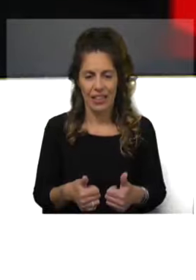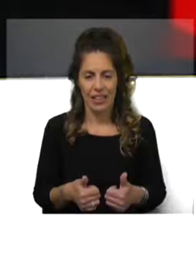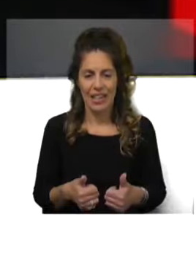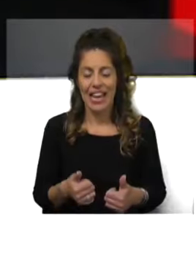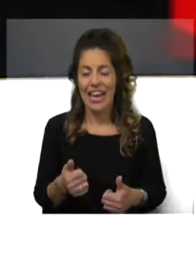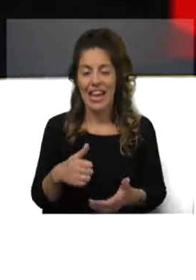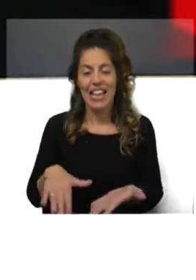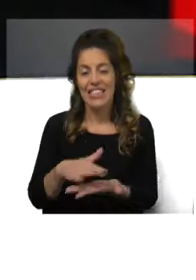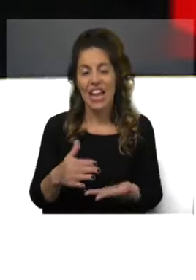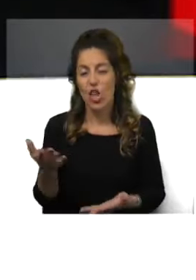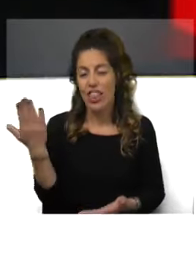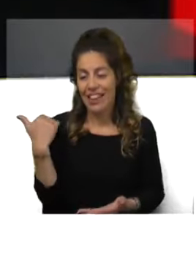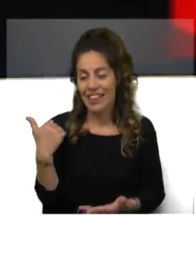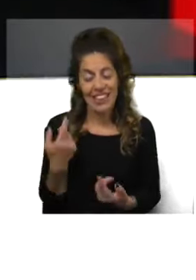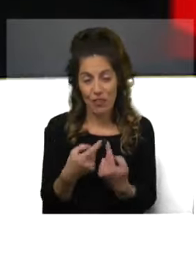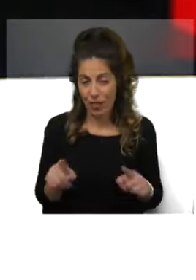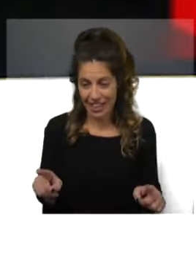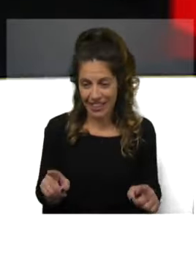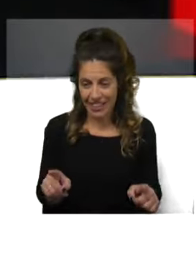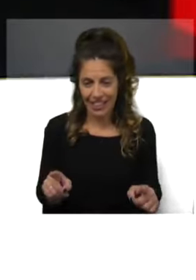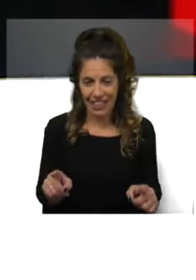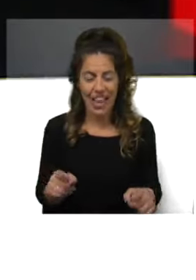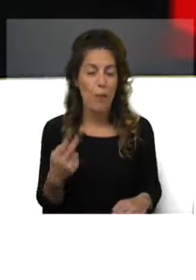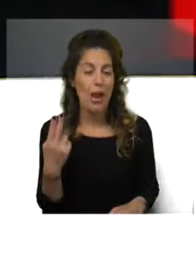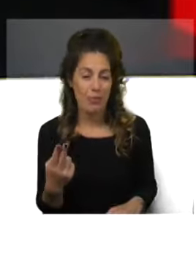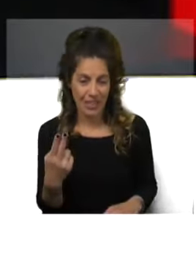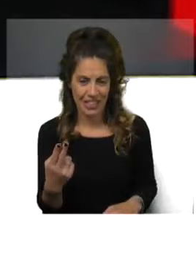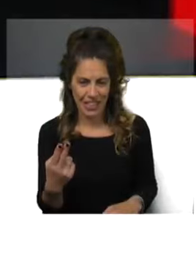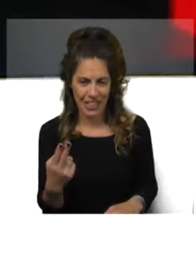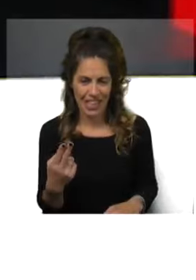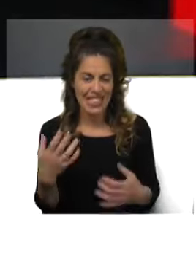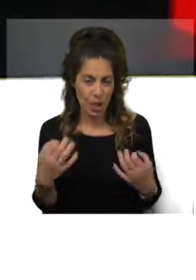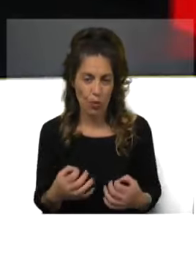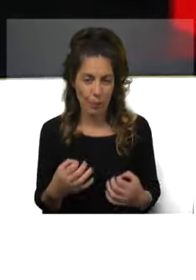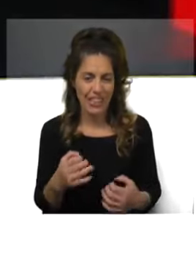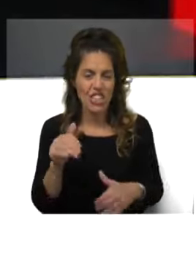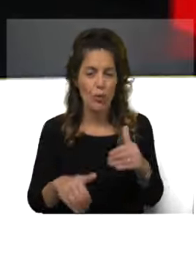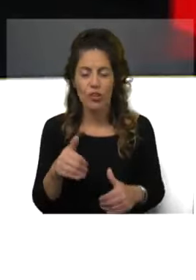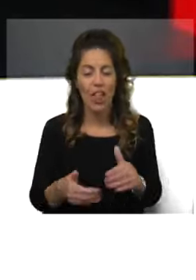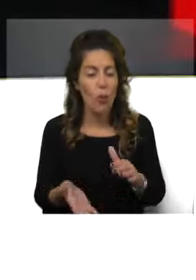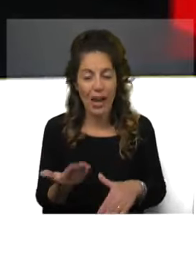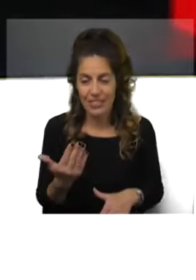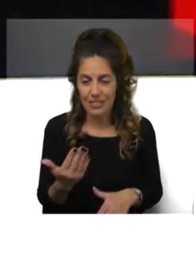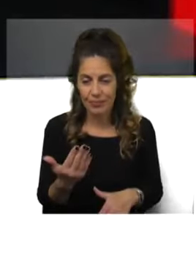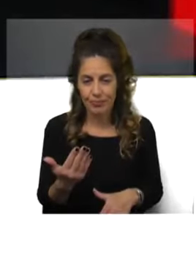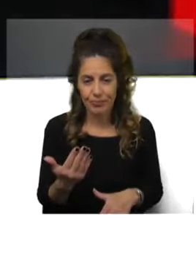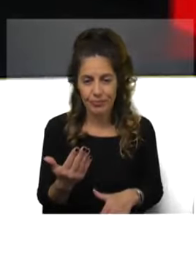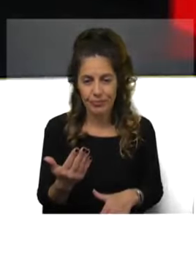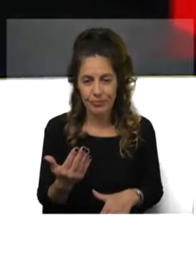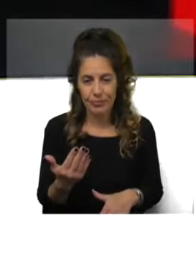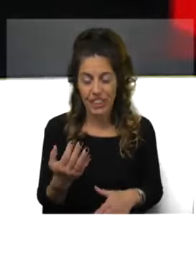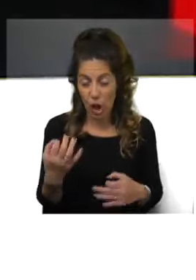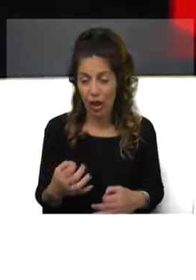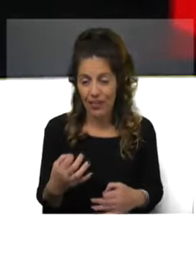escenario diferente el el de 2019 que permite que seguramente haya votado mucho más de lo que